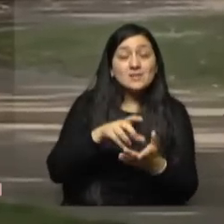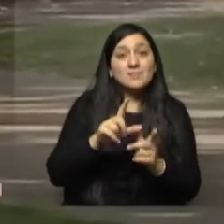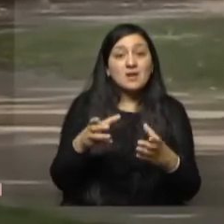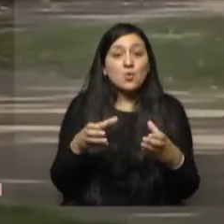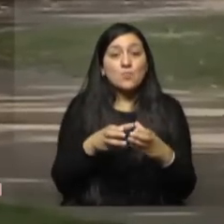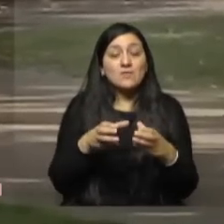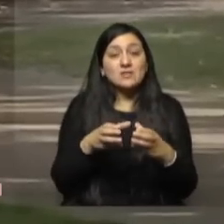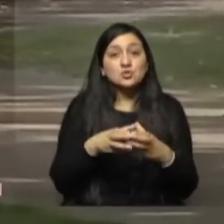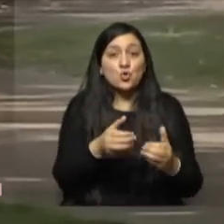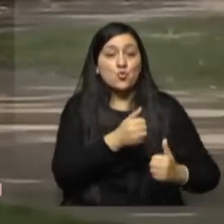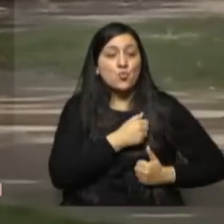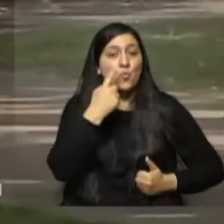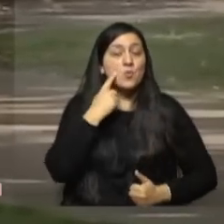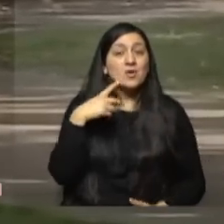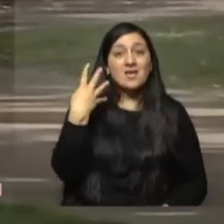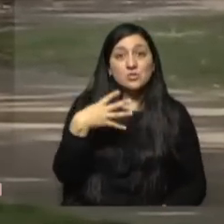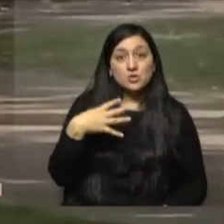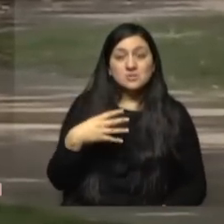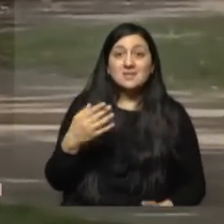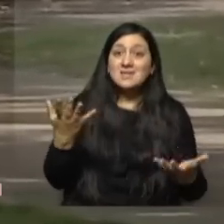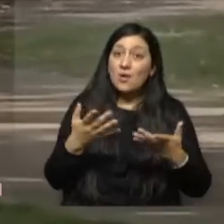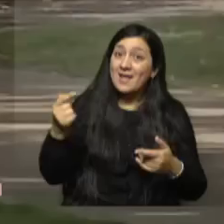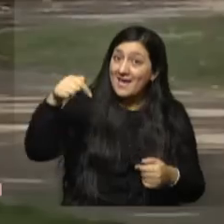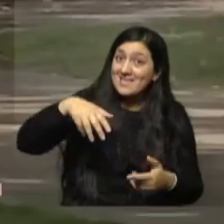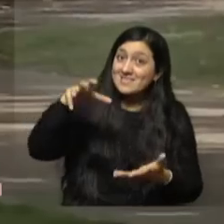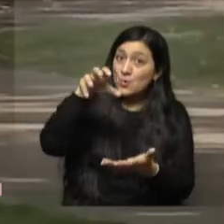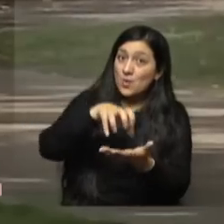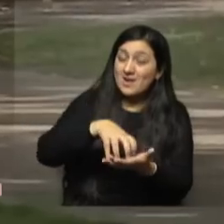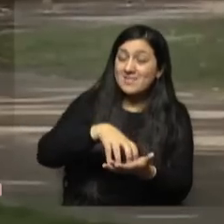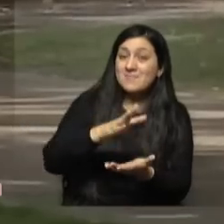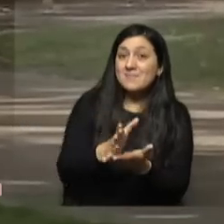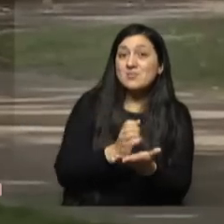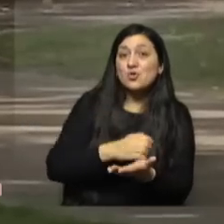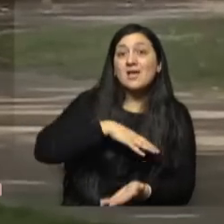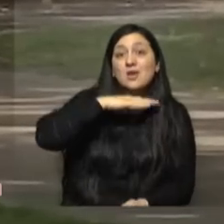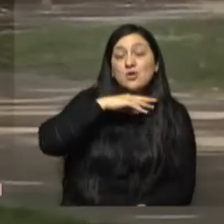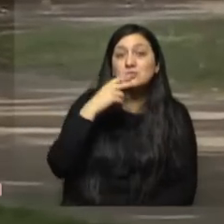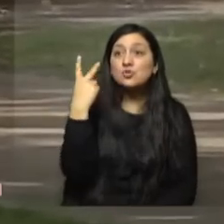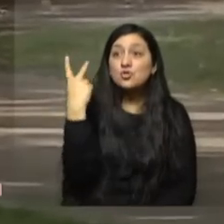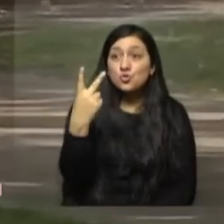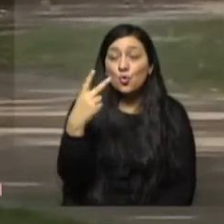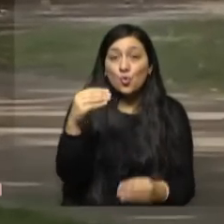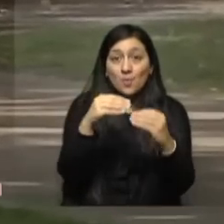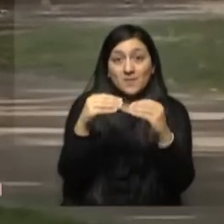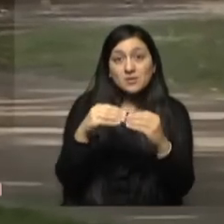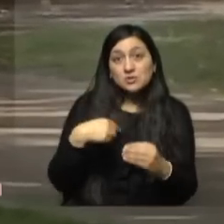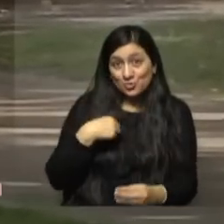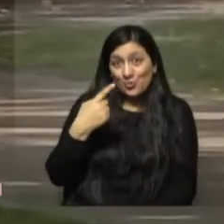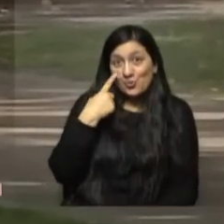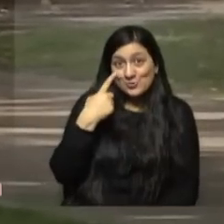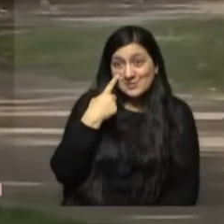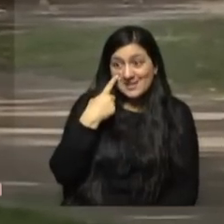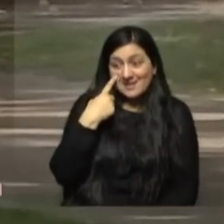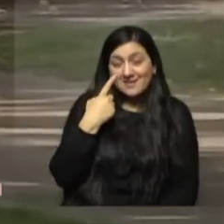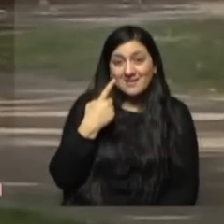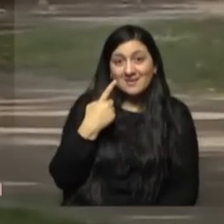Batallón 14, y vinimos a este lugar, vinimos a Canelones, donde dos compañeros, a quienes yo conocía en ese